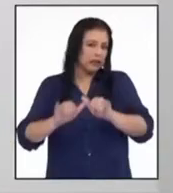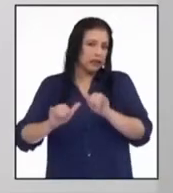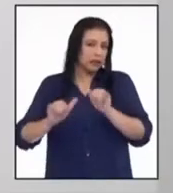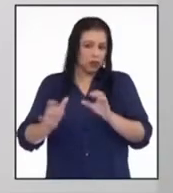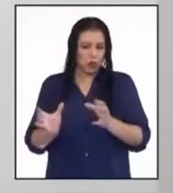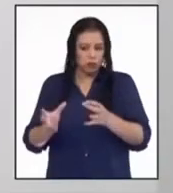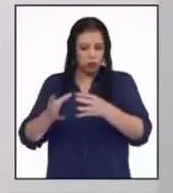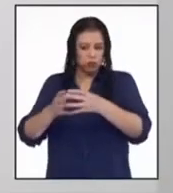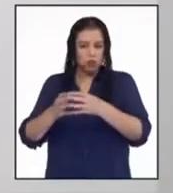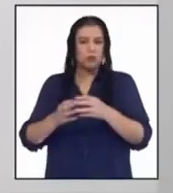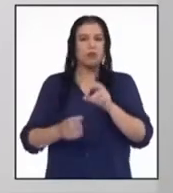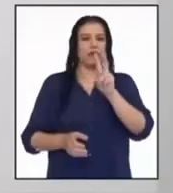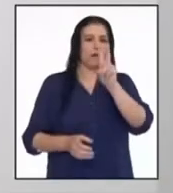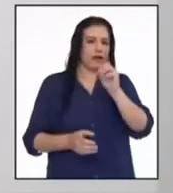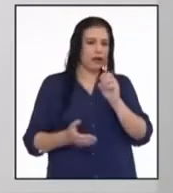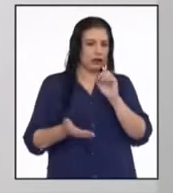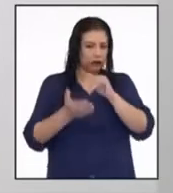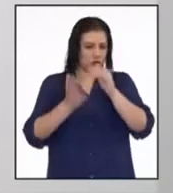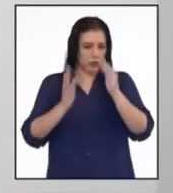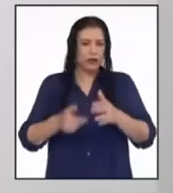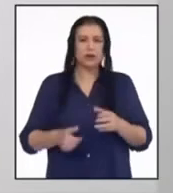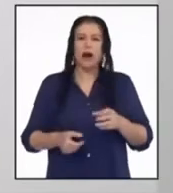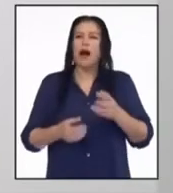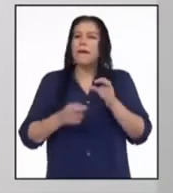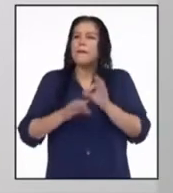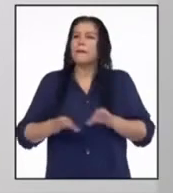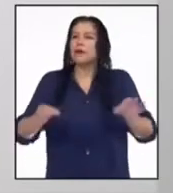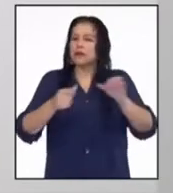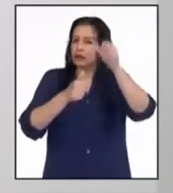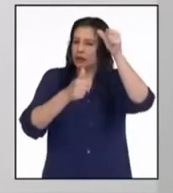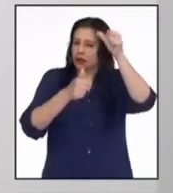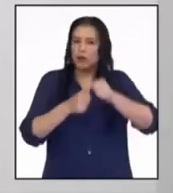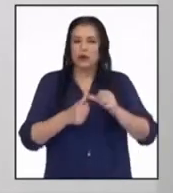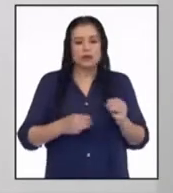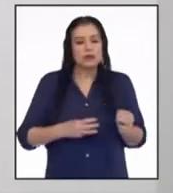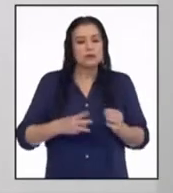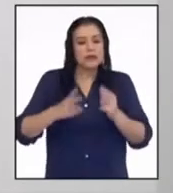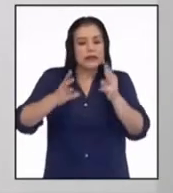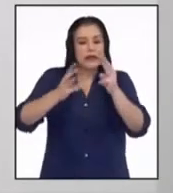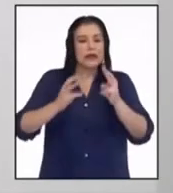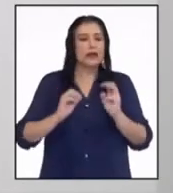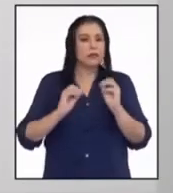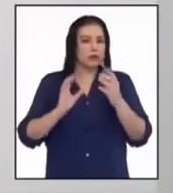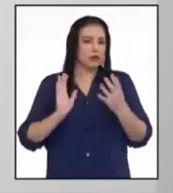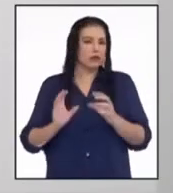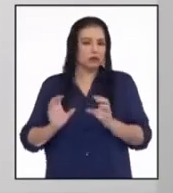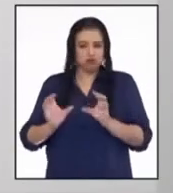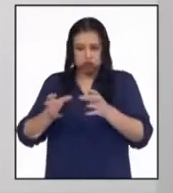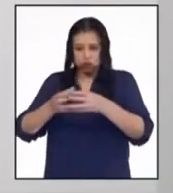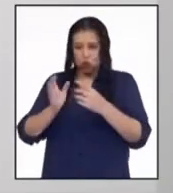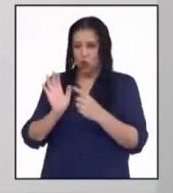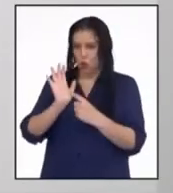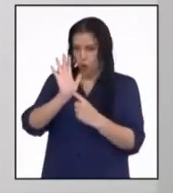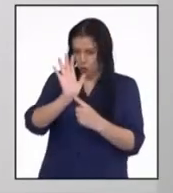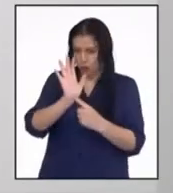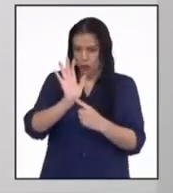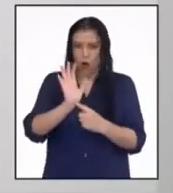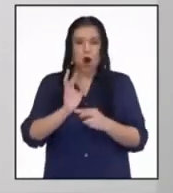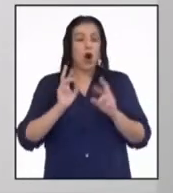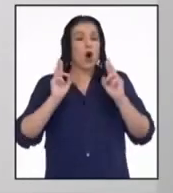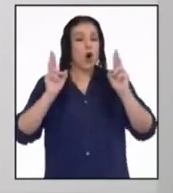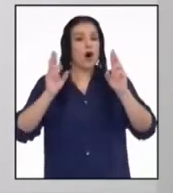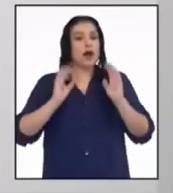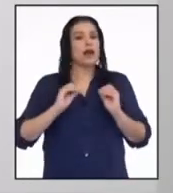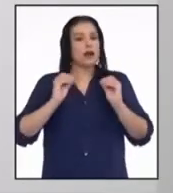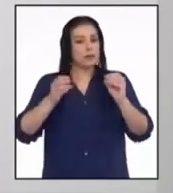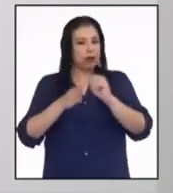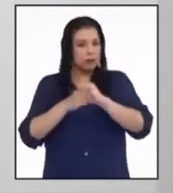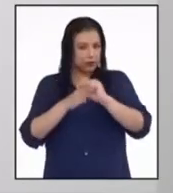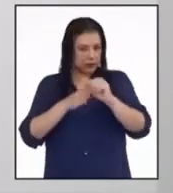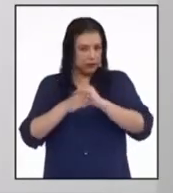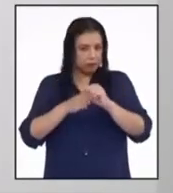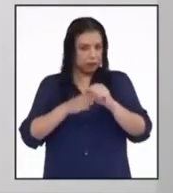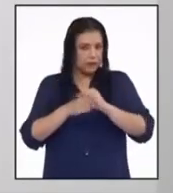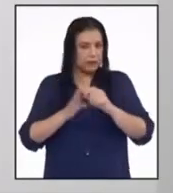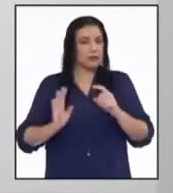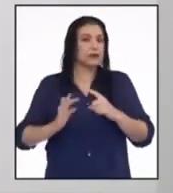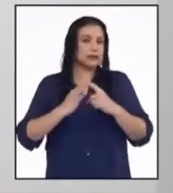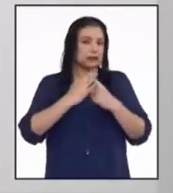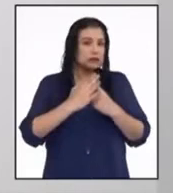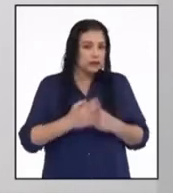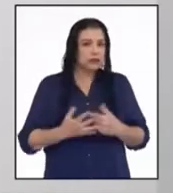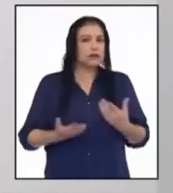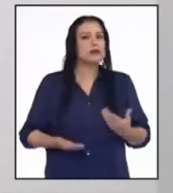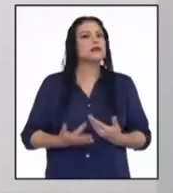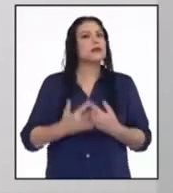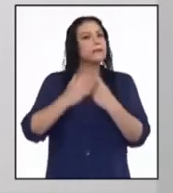estudiantes. Es muy importante recordar esta forma de hacer el muestreo. Espero que podamos aplicar todo esto a situaciones que